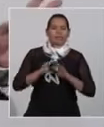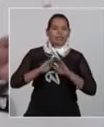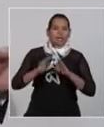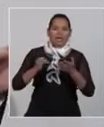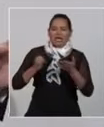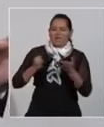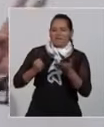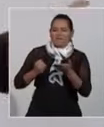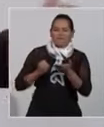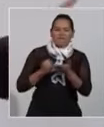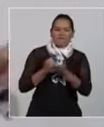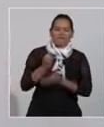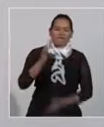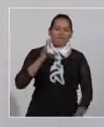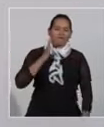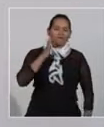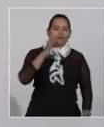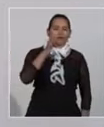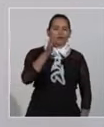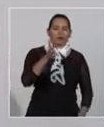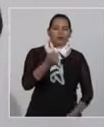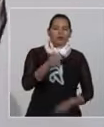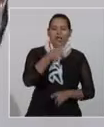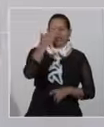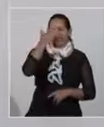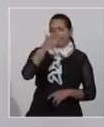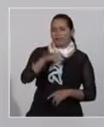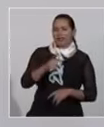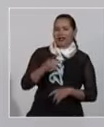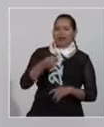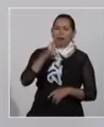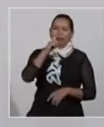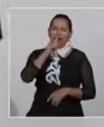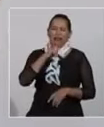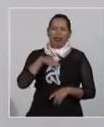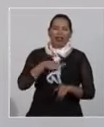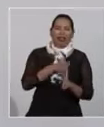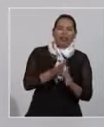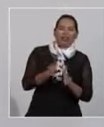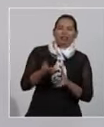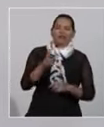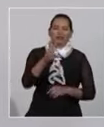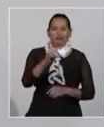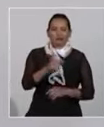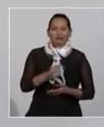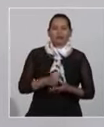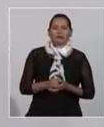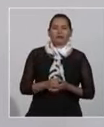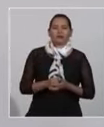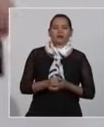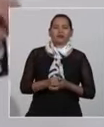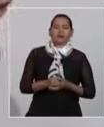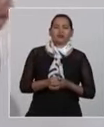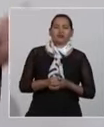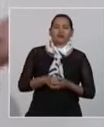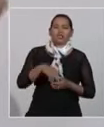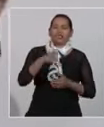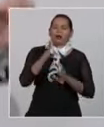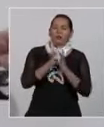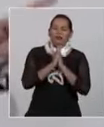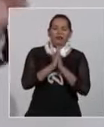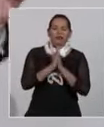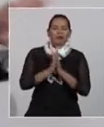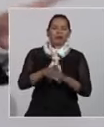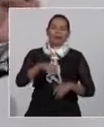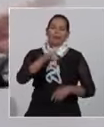dieron cuenta por dónde no debemos ir, por las mentiras permanentes. Digamos no a la continuidad, no a la mentira y al